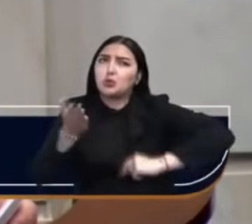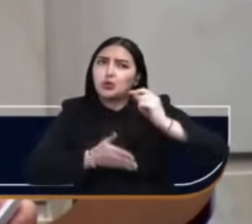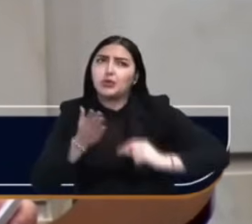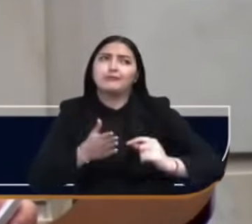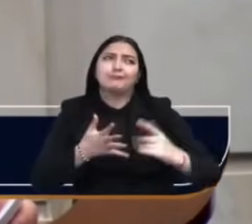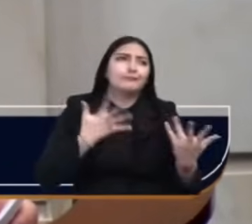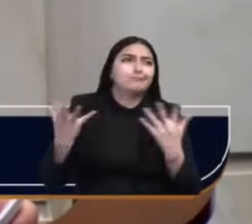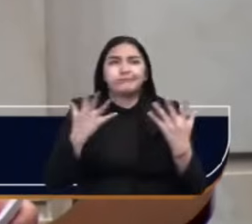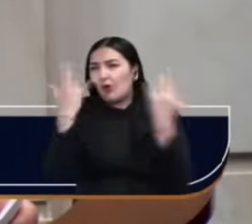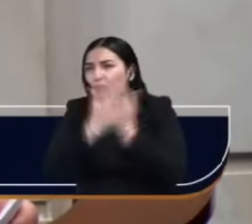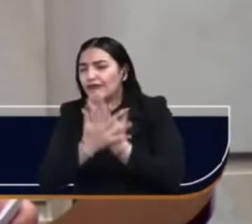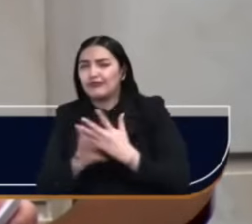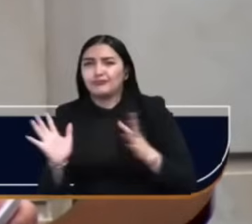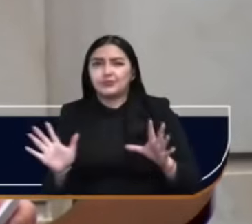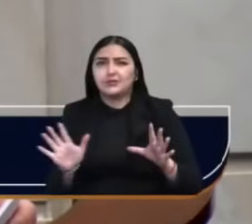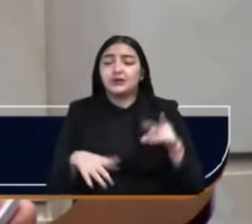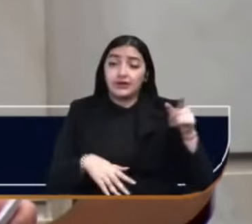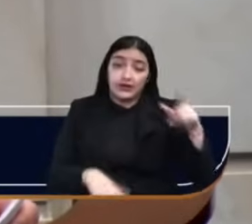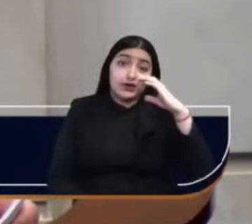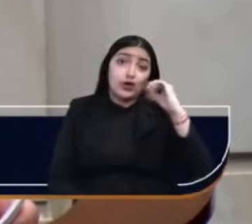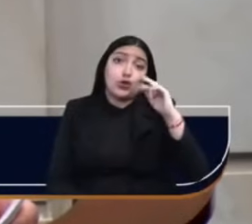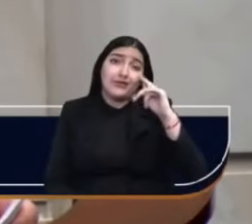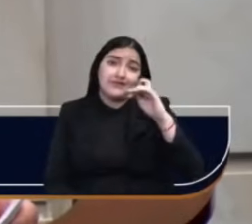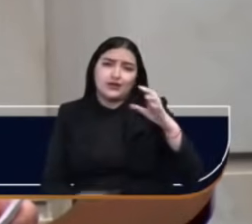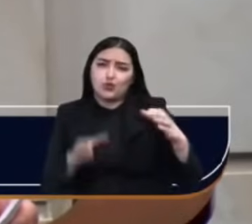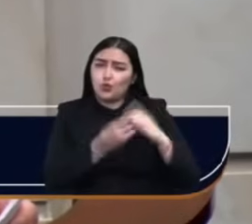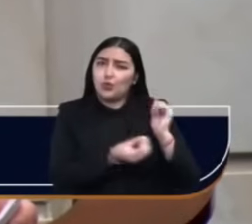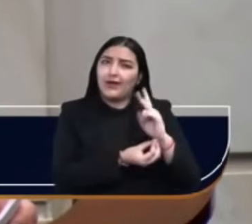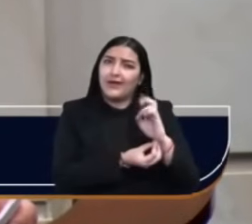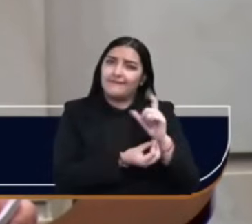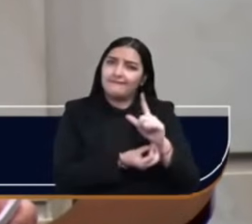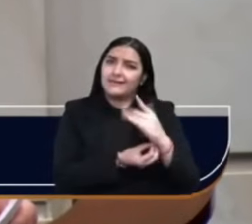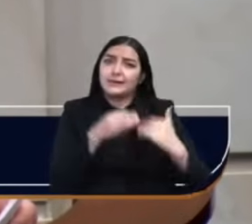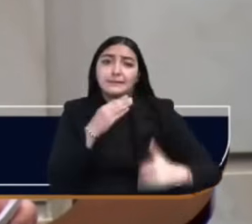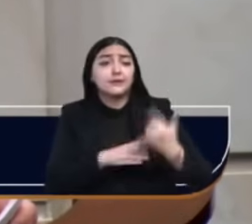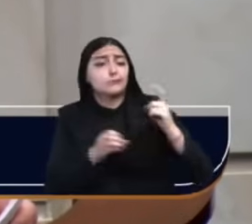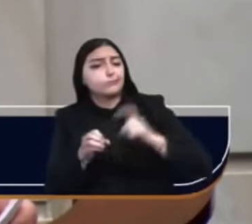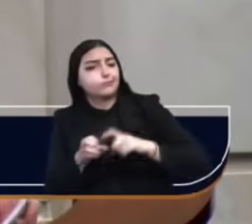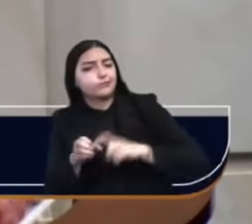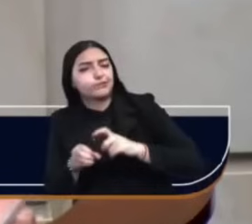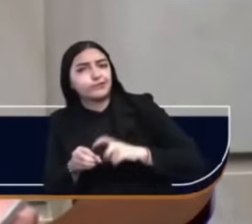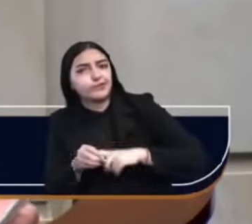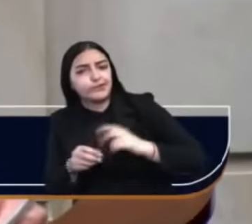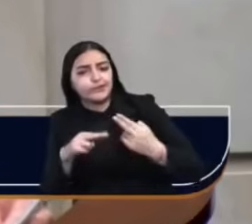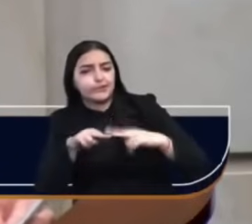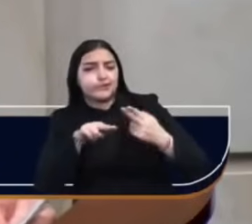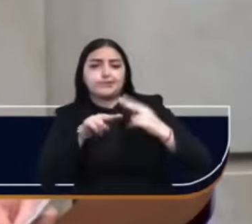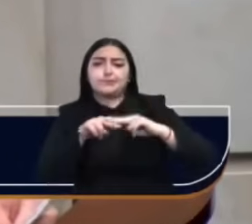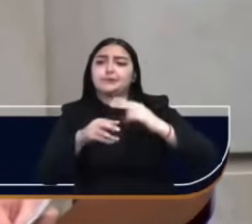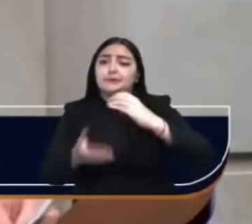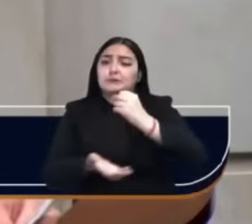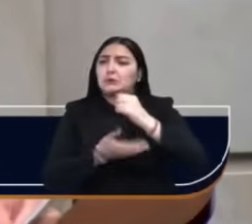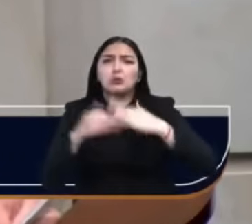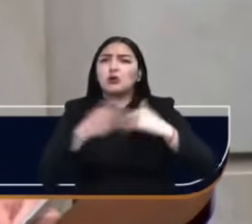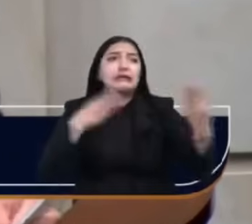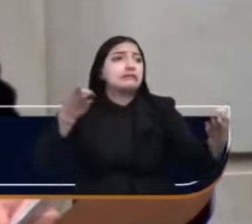para no enredarnos, Corfi Colombiana del Grupo Aval iba a tener ingresos garantizados así la vía estuviese